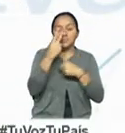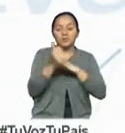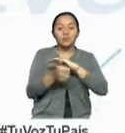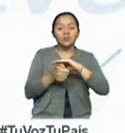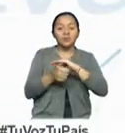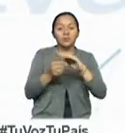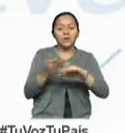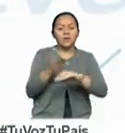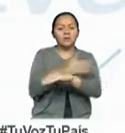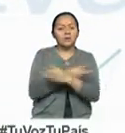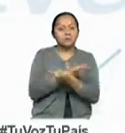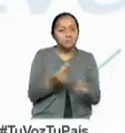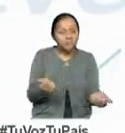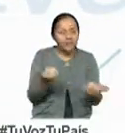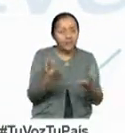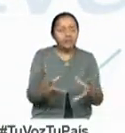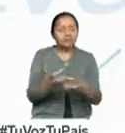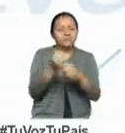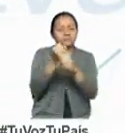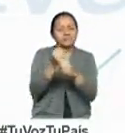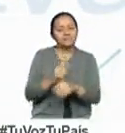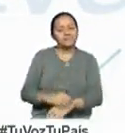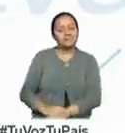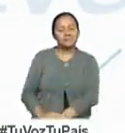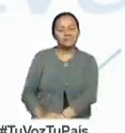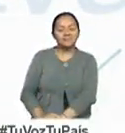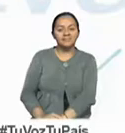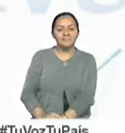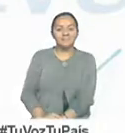que se creía extinta en el Ecuador.